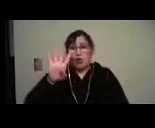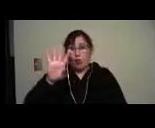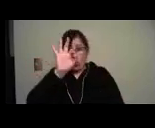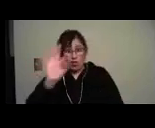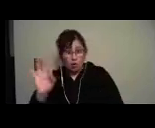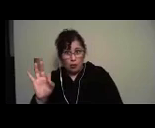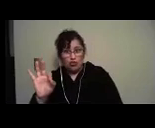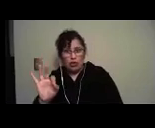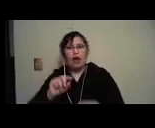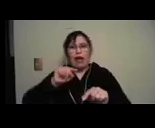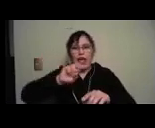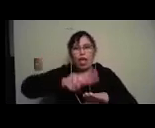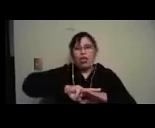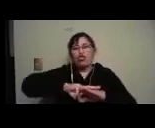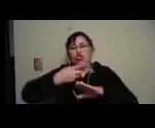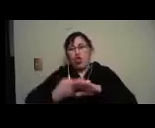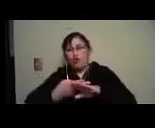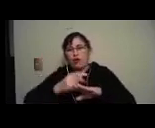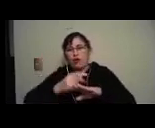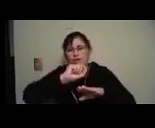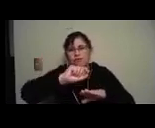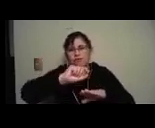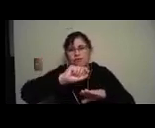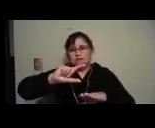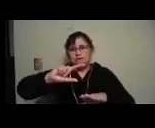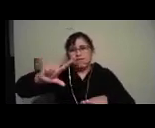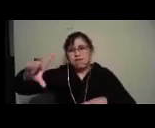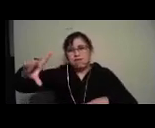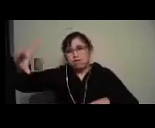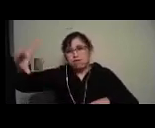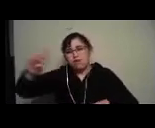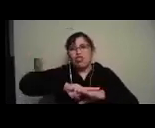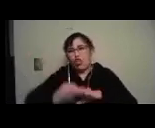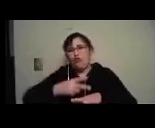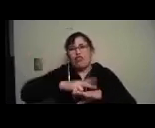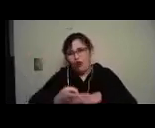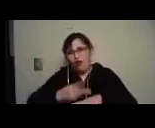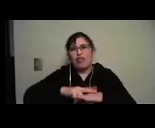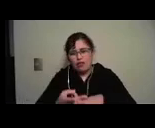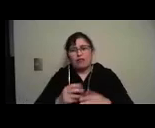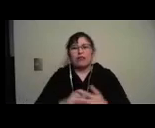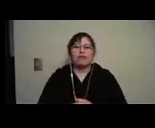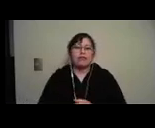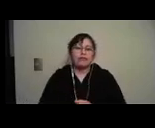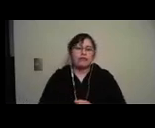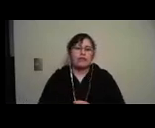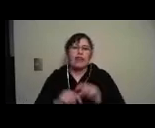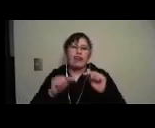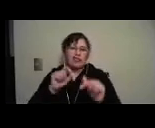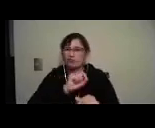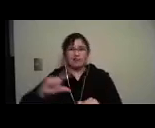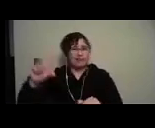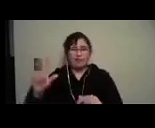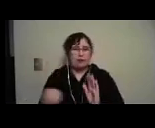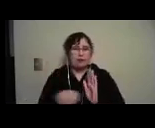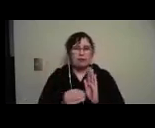Y así de forma sustancial se va multiplicando de manera exponencial cada